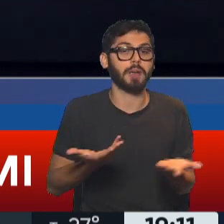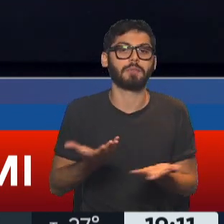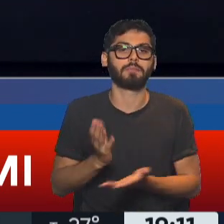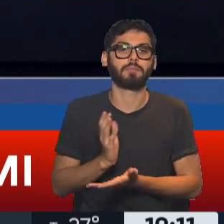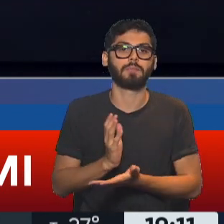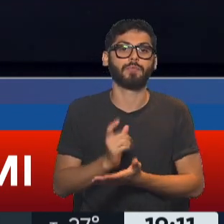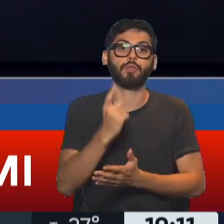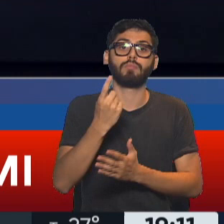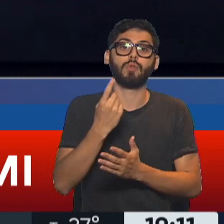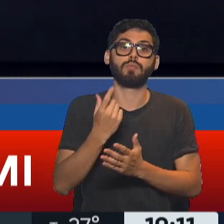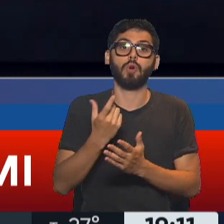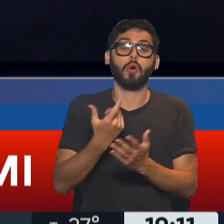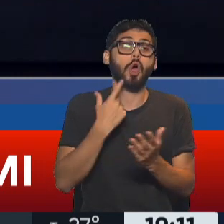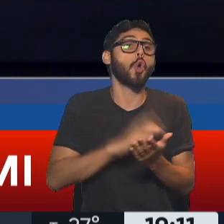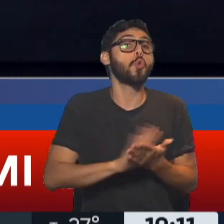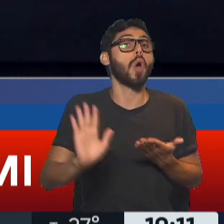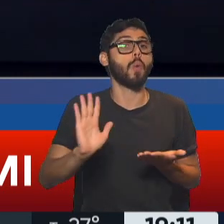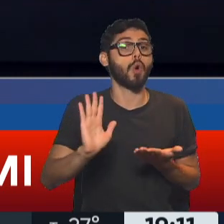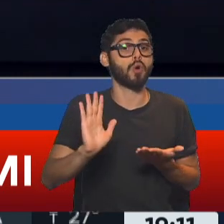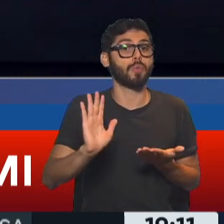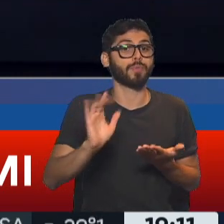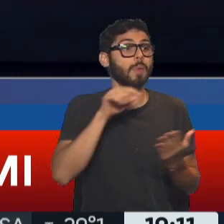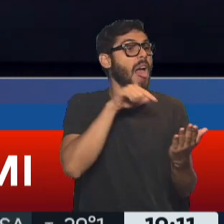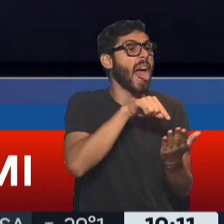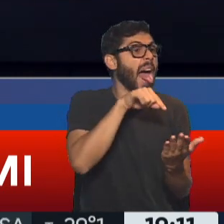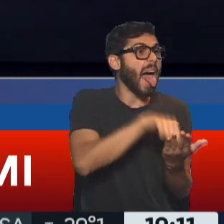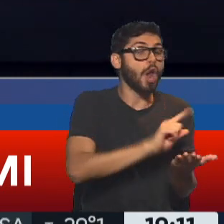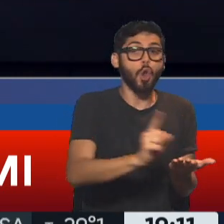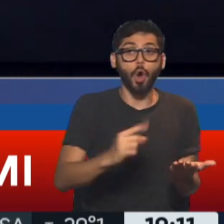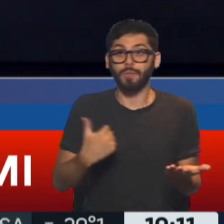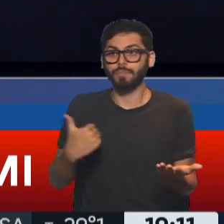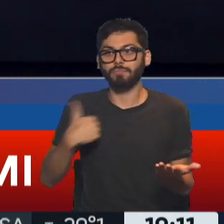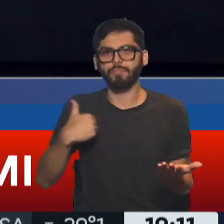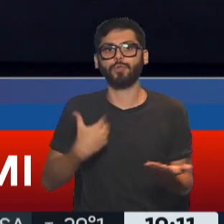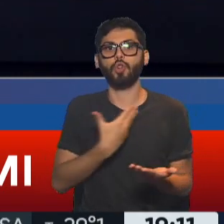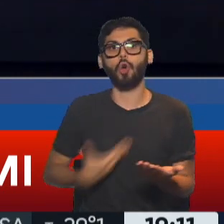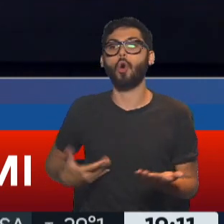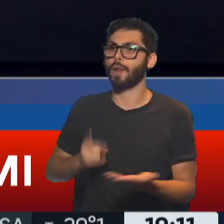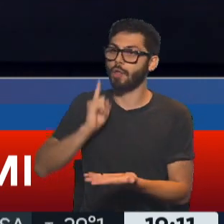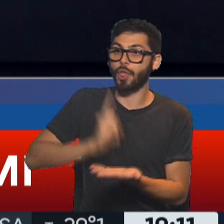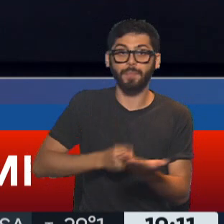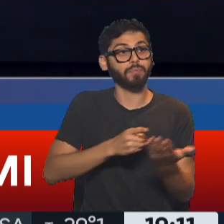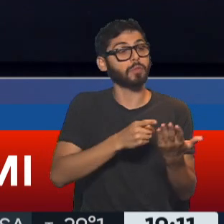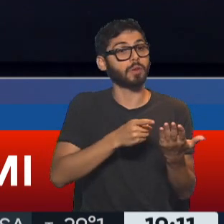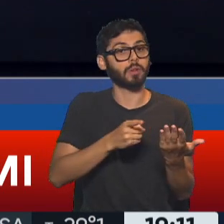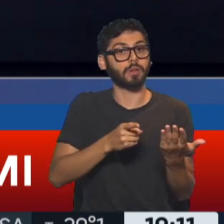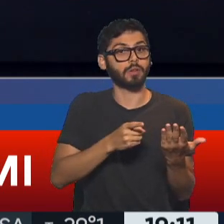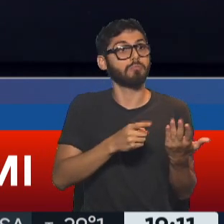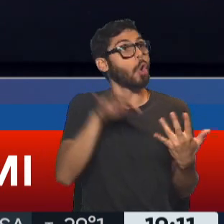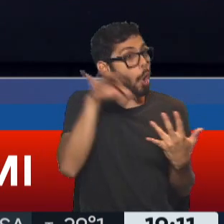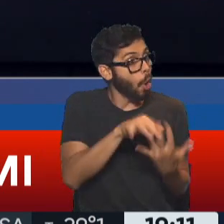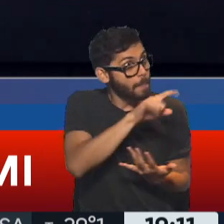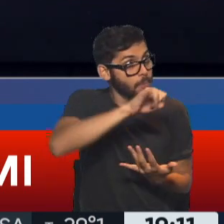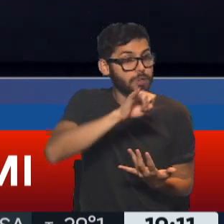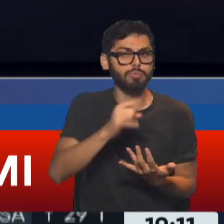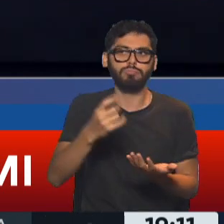la novedad de este acuerdo con el Fondo. No se deriva del acuerdo con el Fondo, es la política que va a hacer el gobierno dentro del compromiso que asume